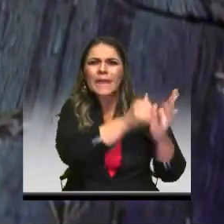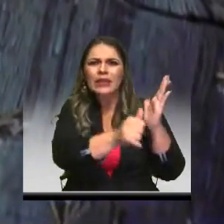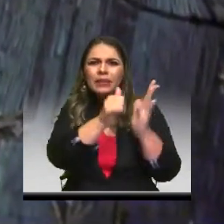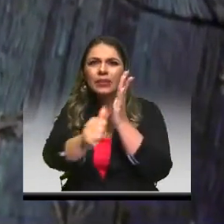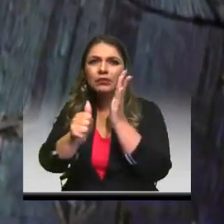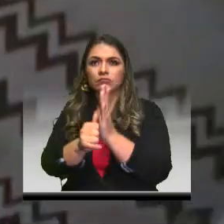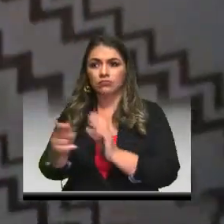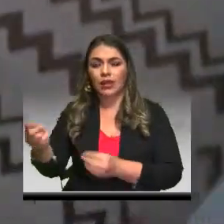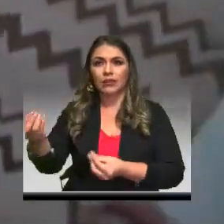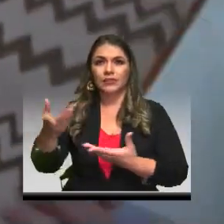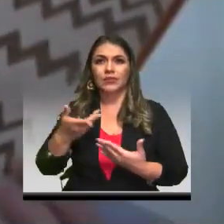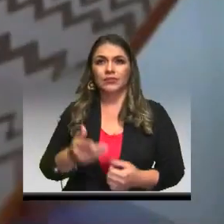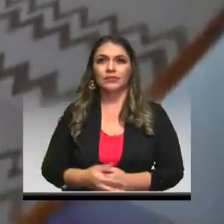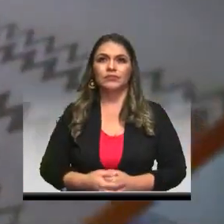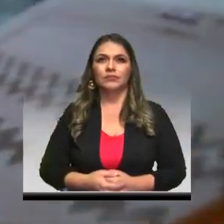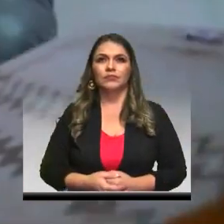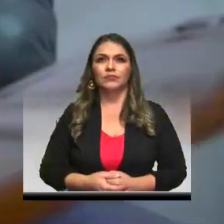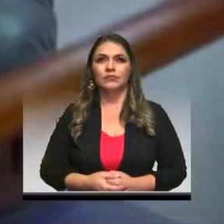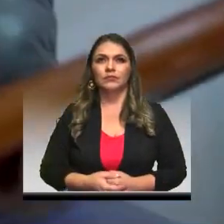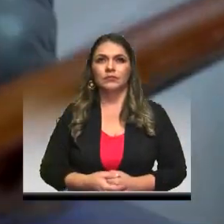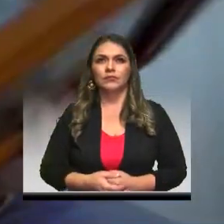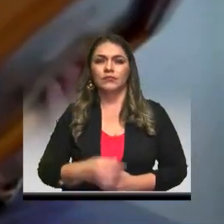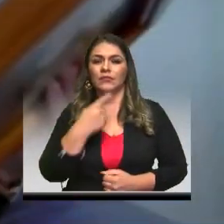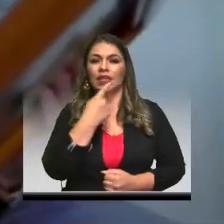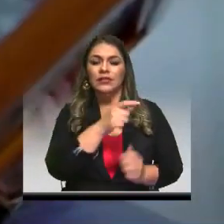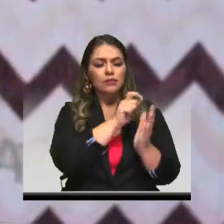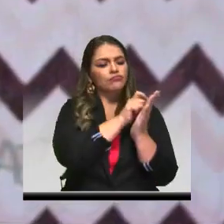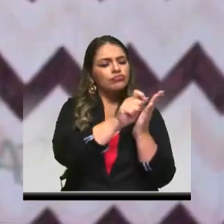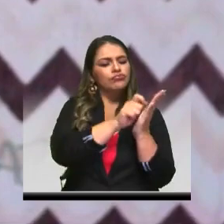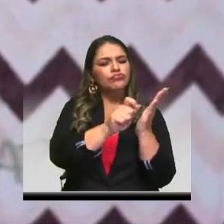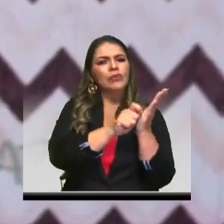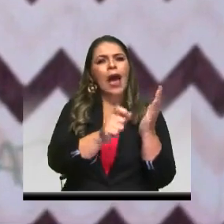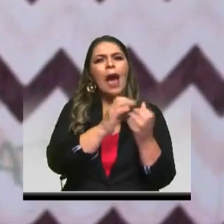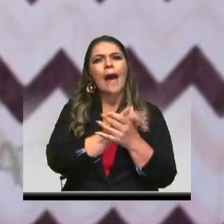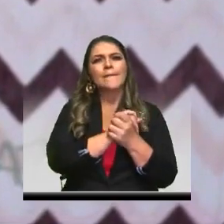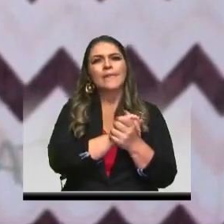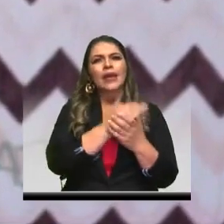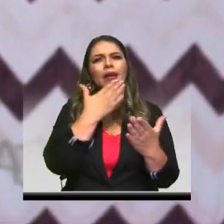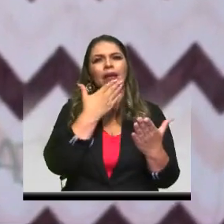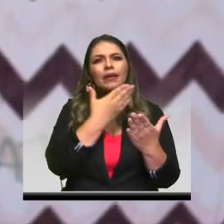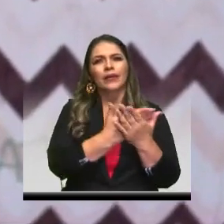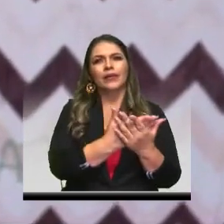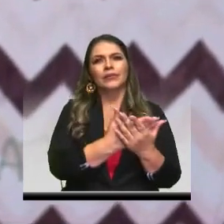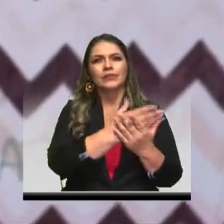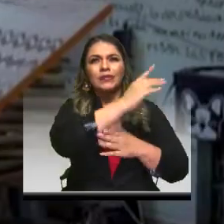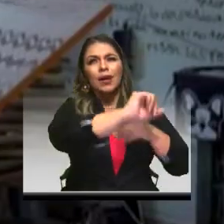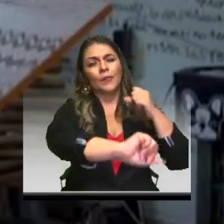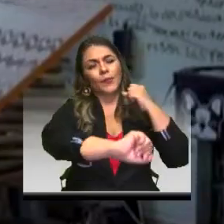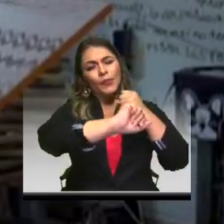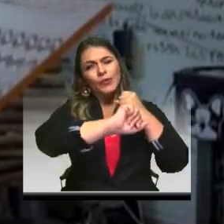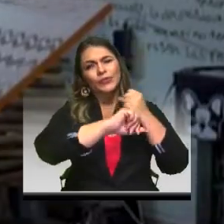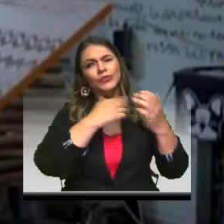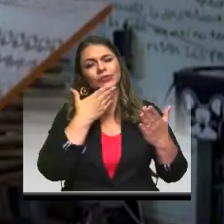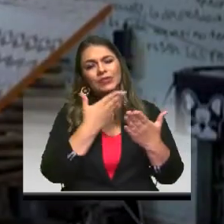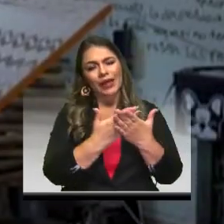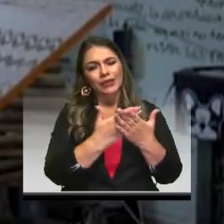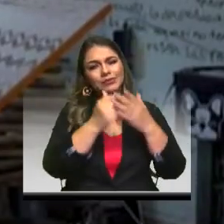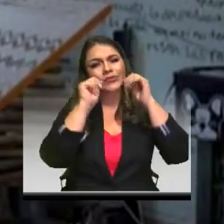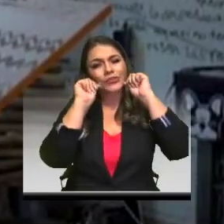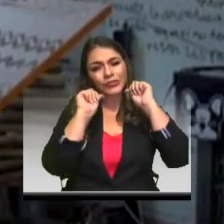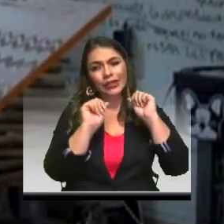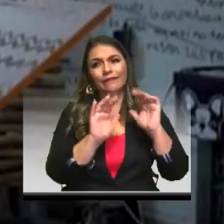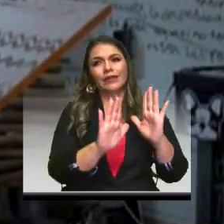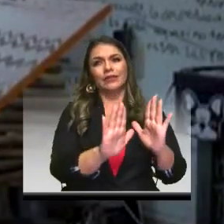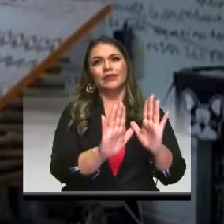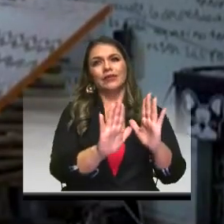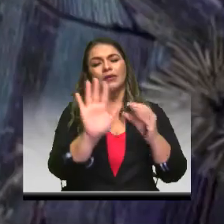me pone: para una gran amiguita, muchas gracias por el apoyo. Dios te bendiga